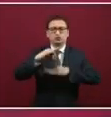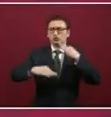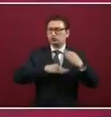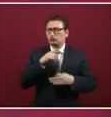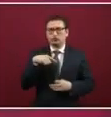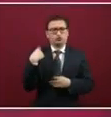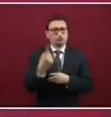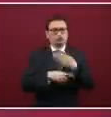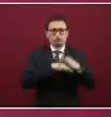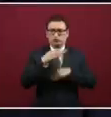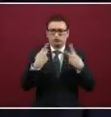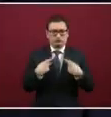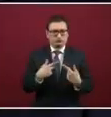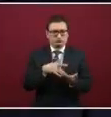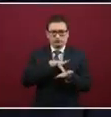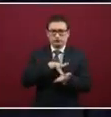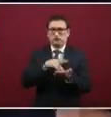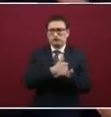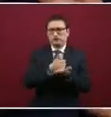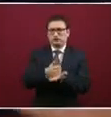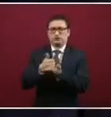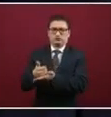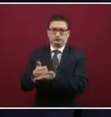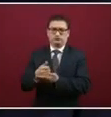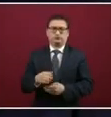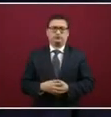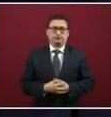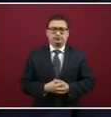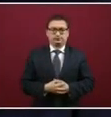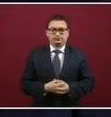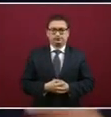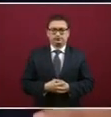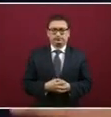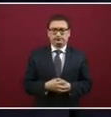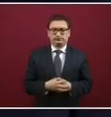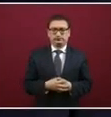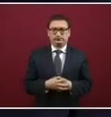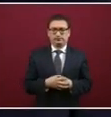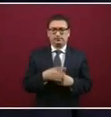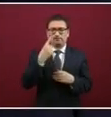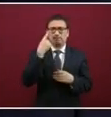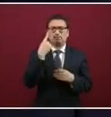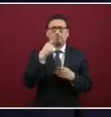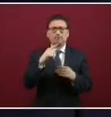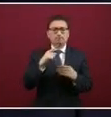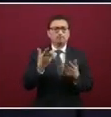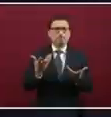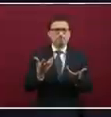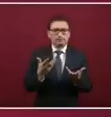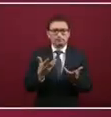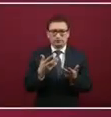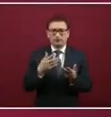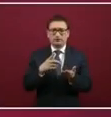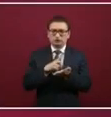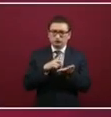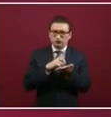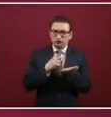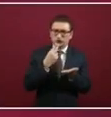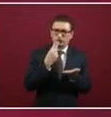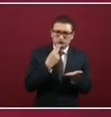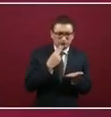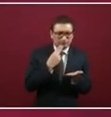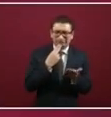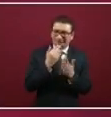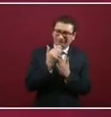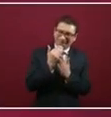ayudemos en el plan para disminuir el consumo